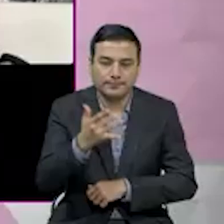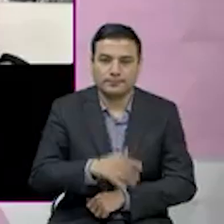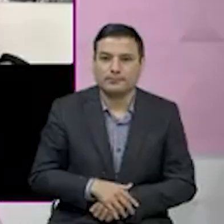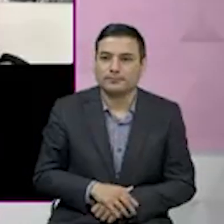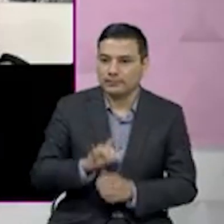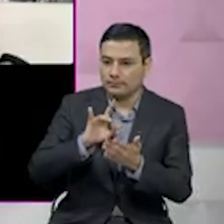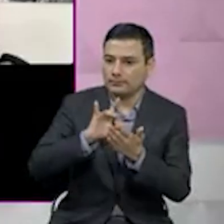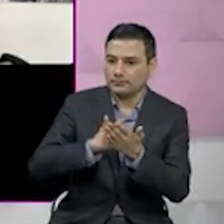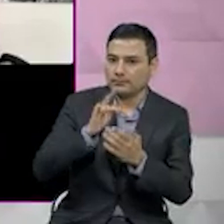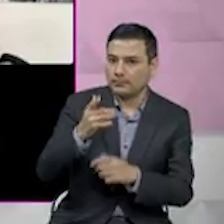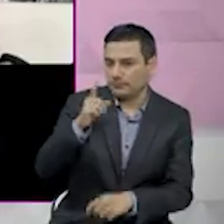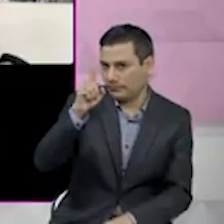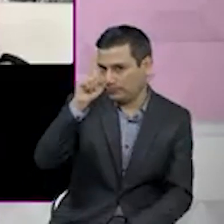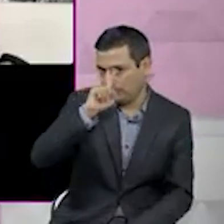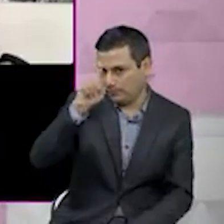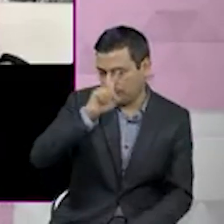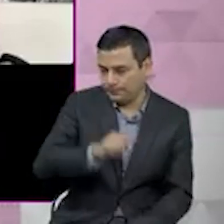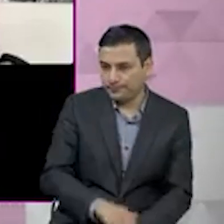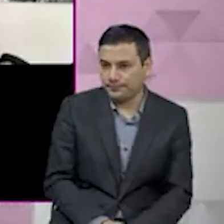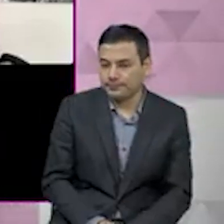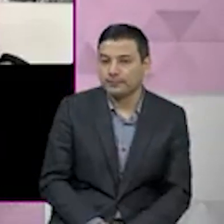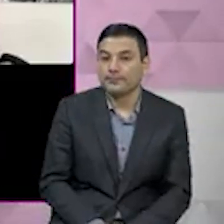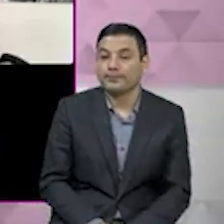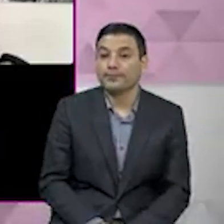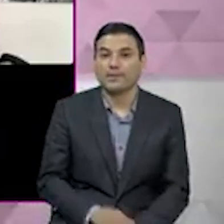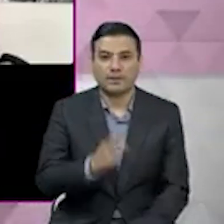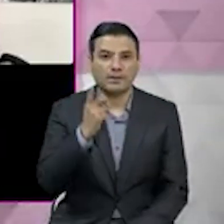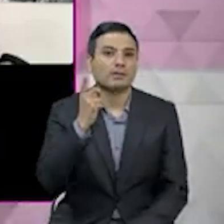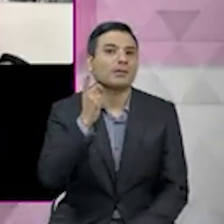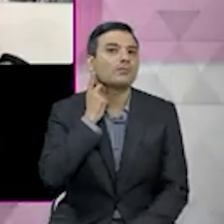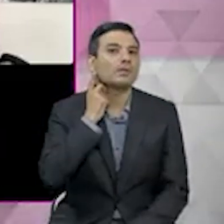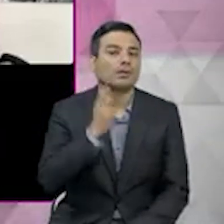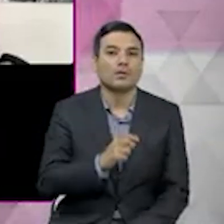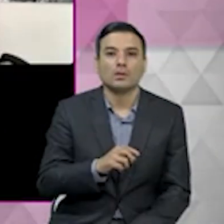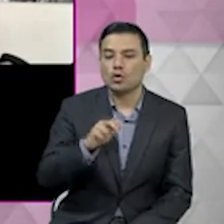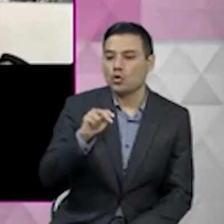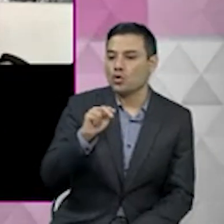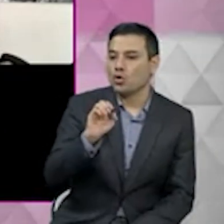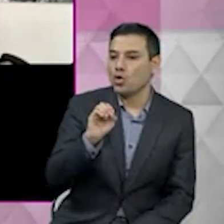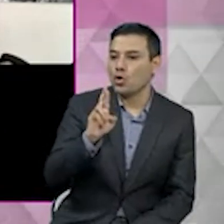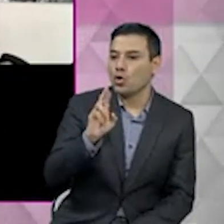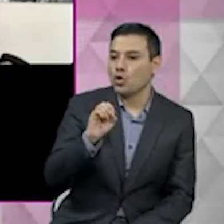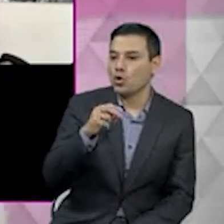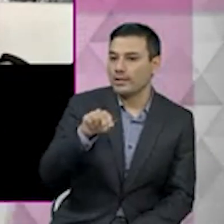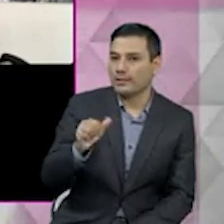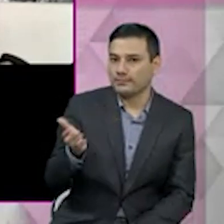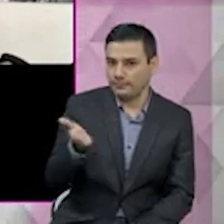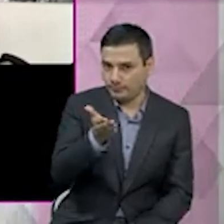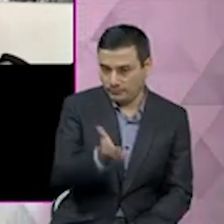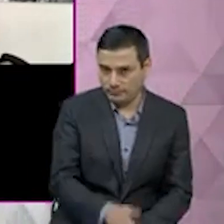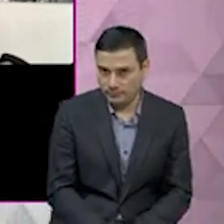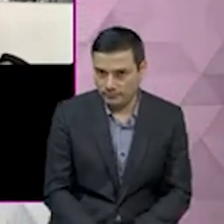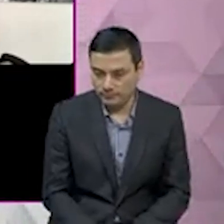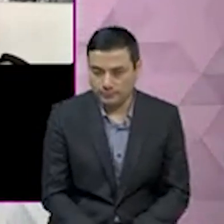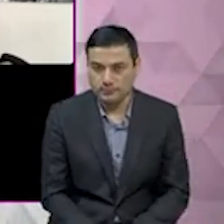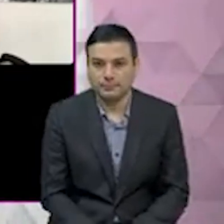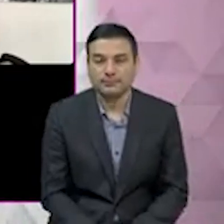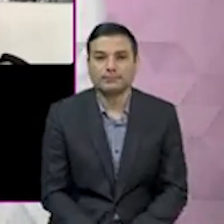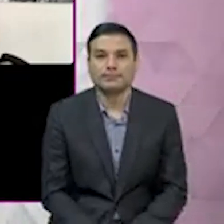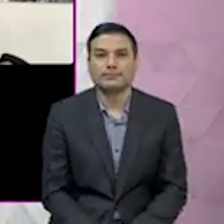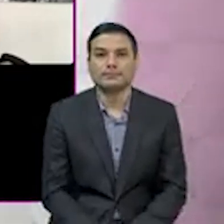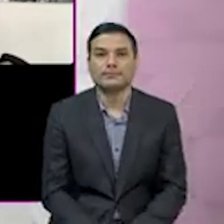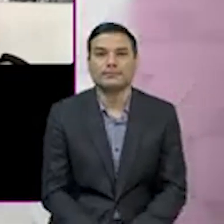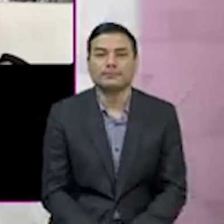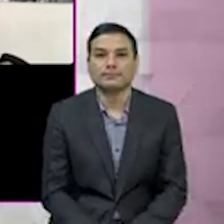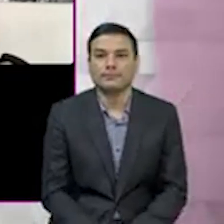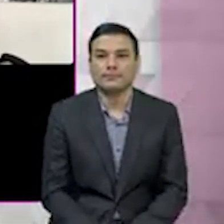Gracias, consejero O'Keefe. Diputado José Gerardo Fernández Noroña, adelante. ¿Me permite